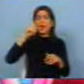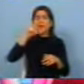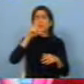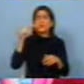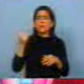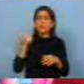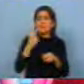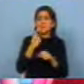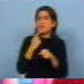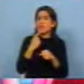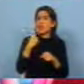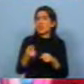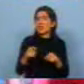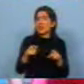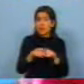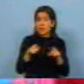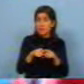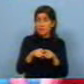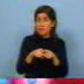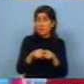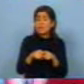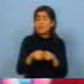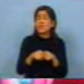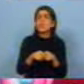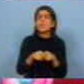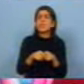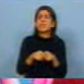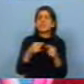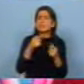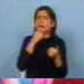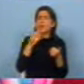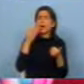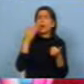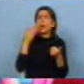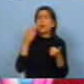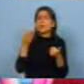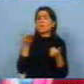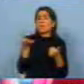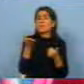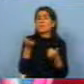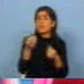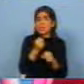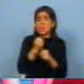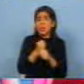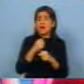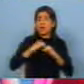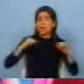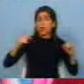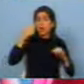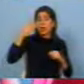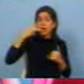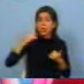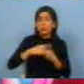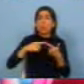primero dice que se va a ir, después quiere que le den el libreis, que está chota con el HD, pide trabajo en Los Únicos. ¿Qué es lo cuánto de esto es ella, cuánto no